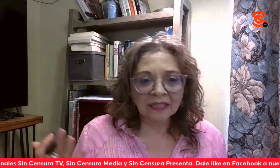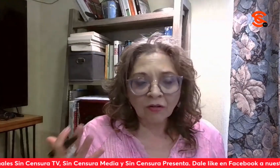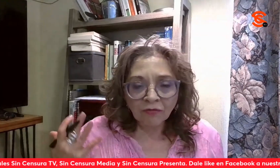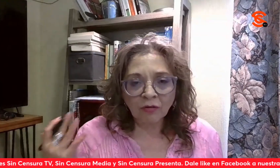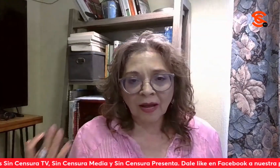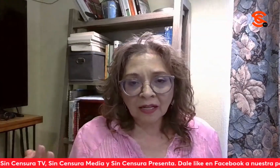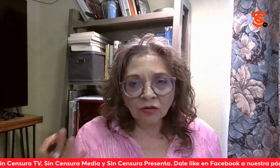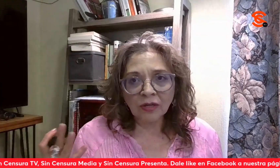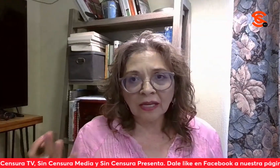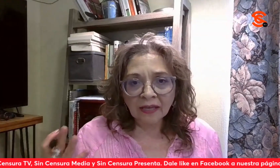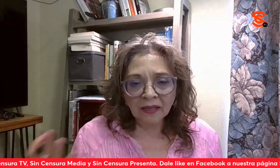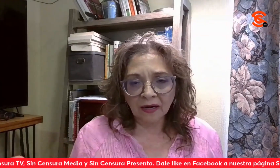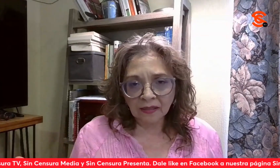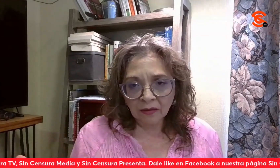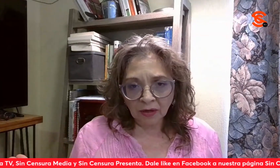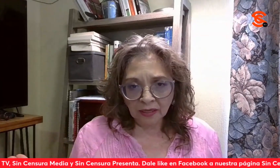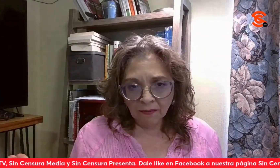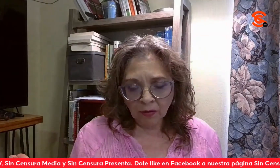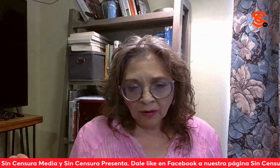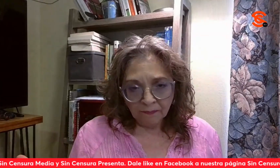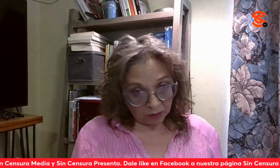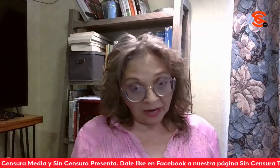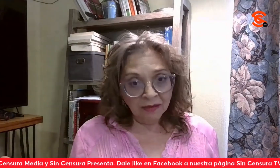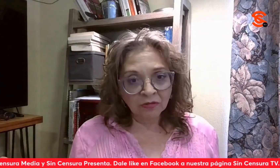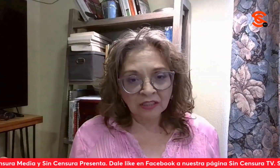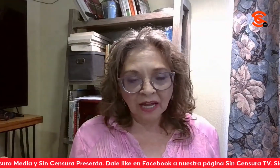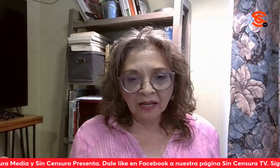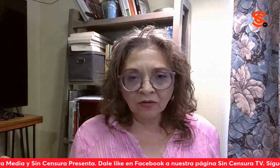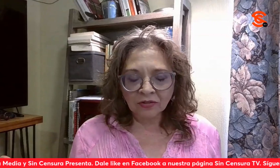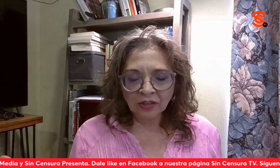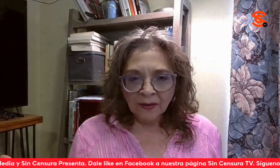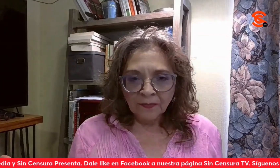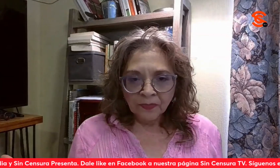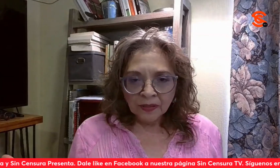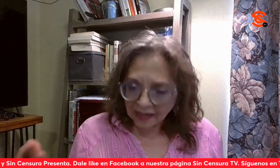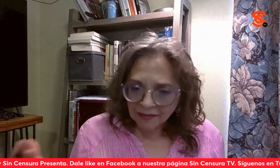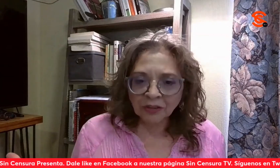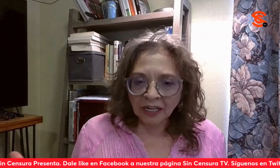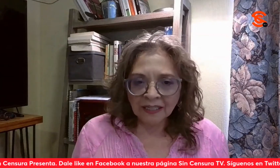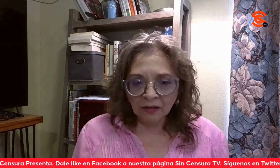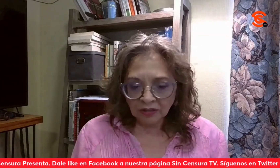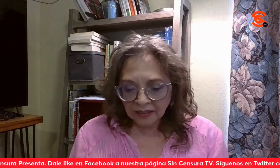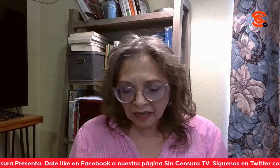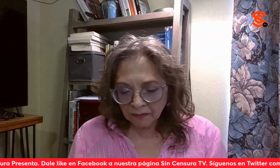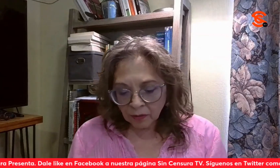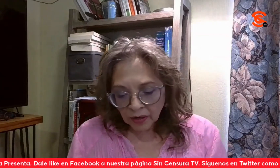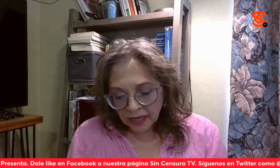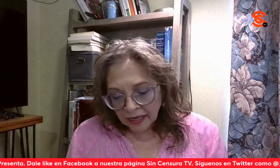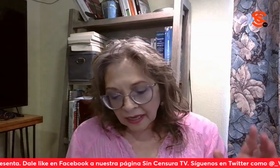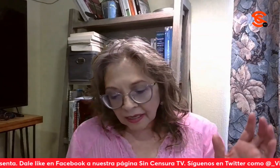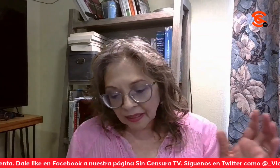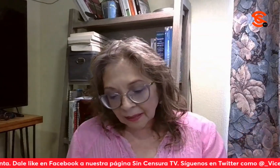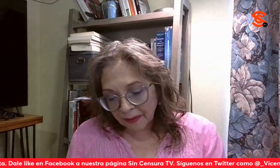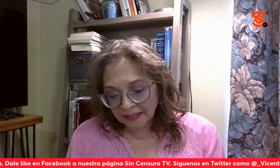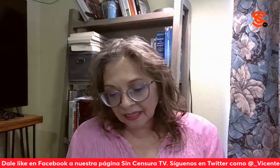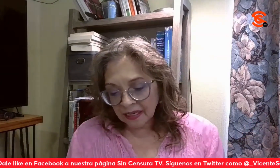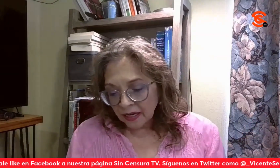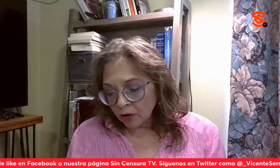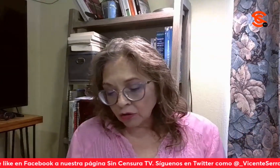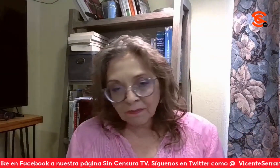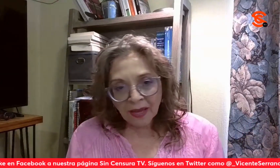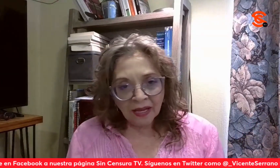Estado de México, en nivel de maestría y doctorado, enseñando alumnos a ser combatientes periodistas, en la Carlos Septién,